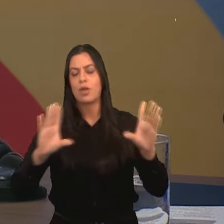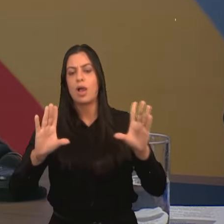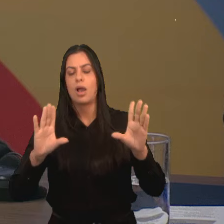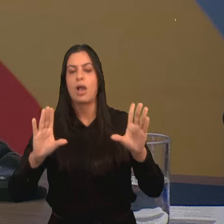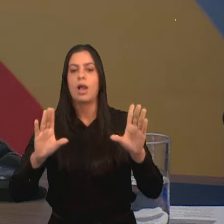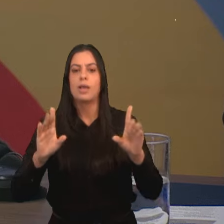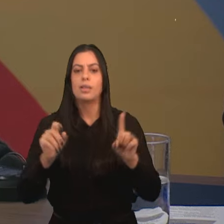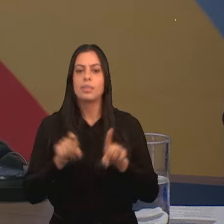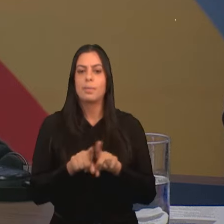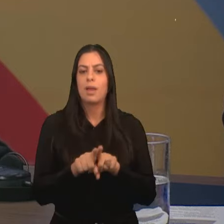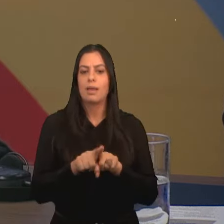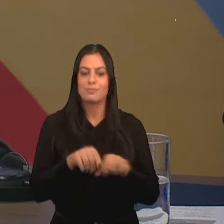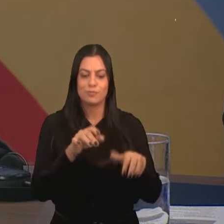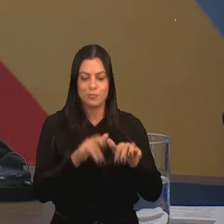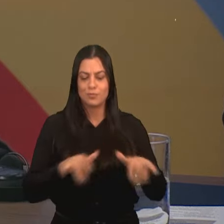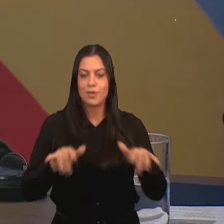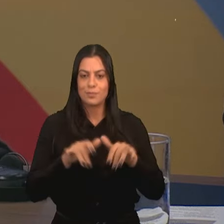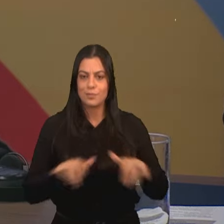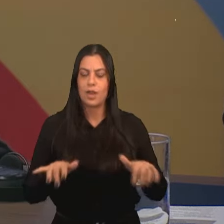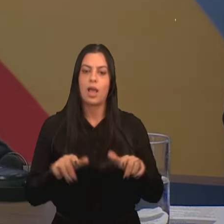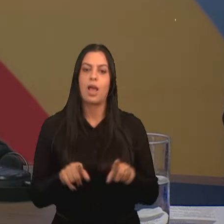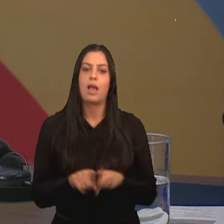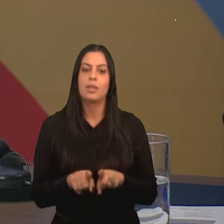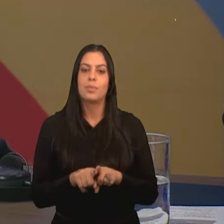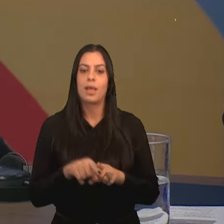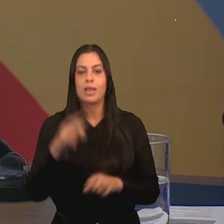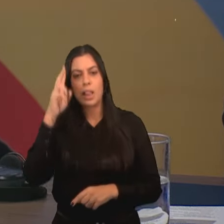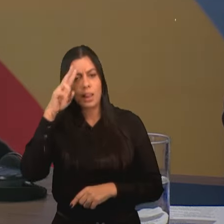en la esfera pública digital. Y ahí me recuerdo